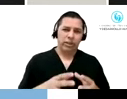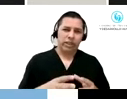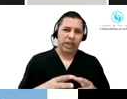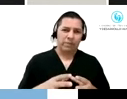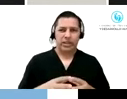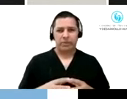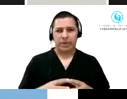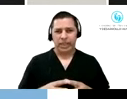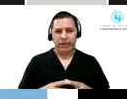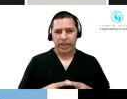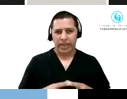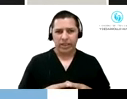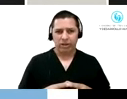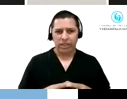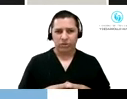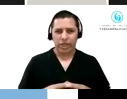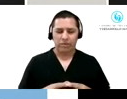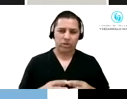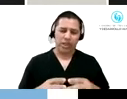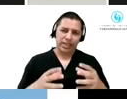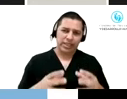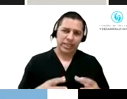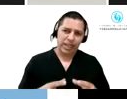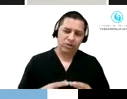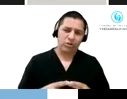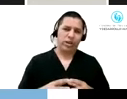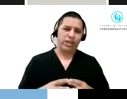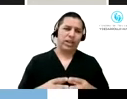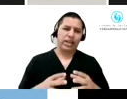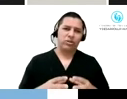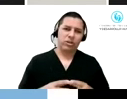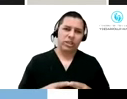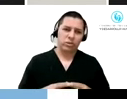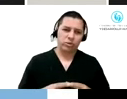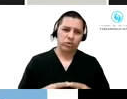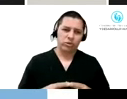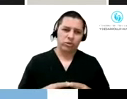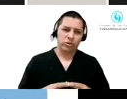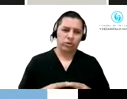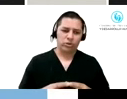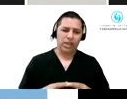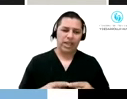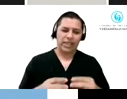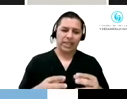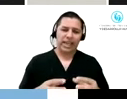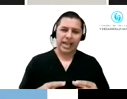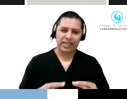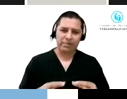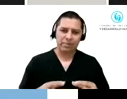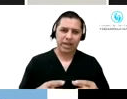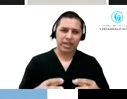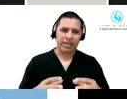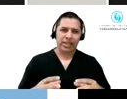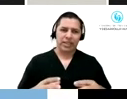sociales, y por eso es que la perspectiva de género la estudiamos, sin darnos cuenta, estos discursos sociales desde